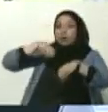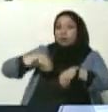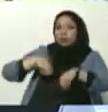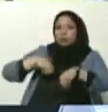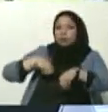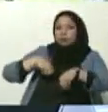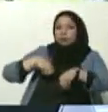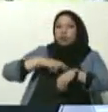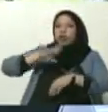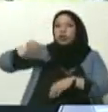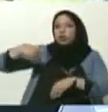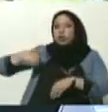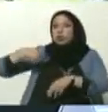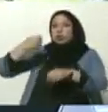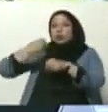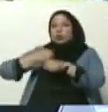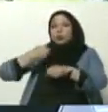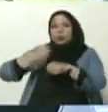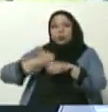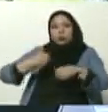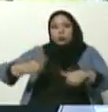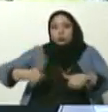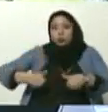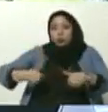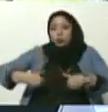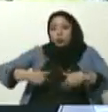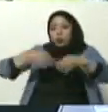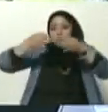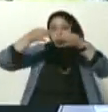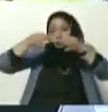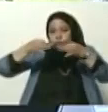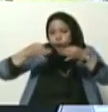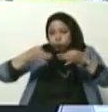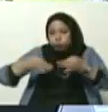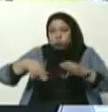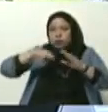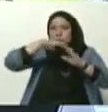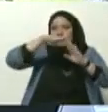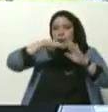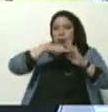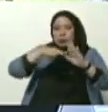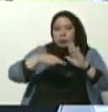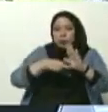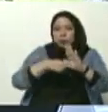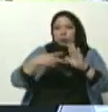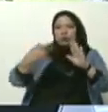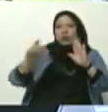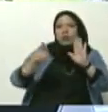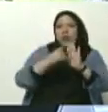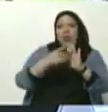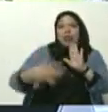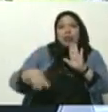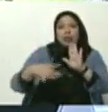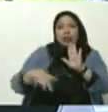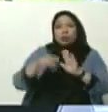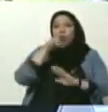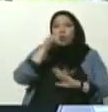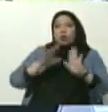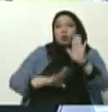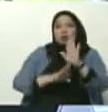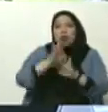Nos comprometemos a actuar en estricto apego a nuestra condición de garantes de